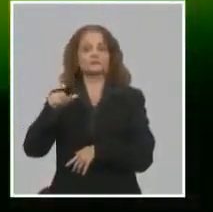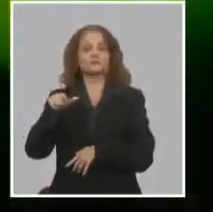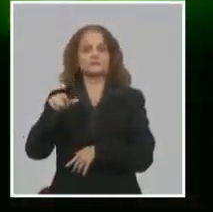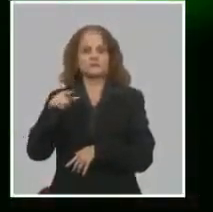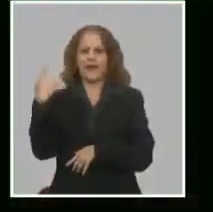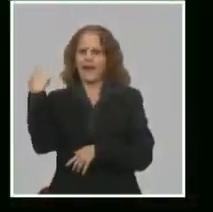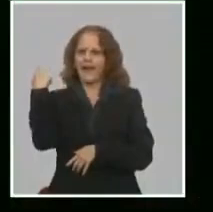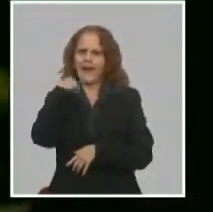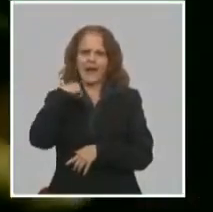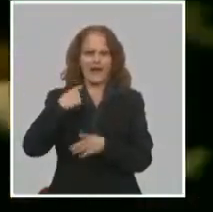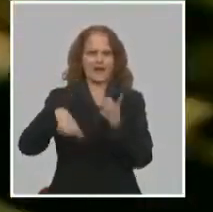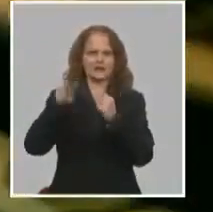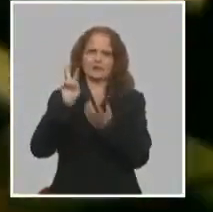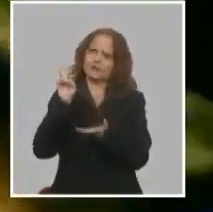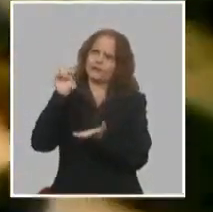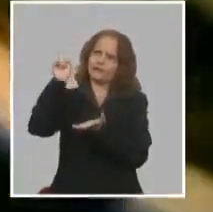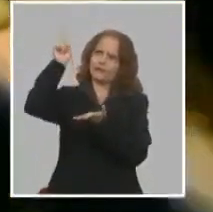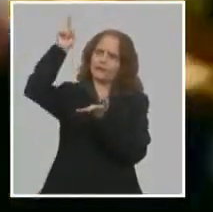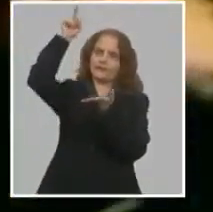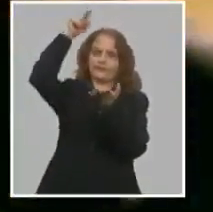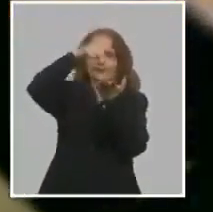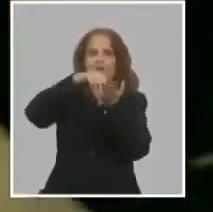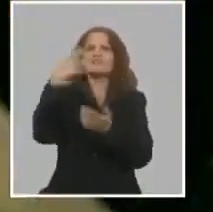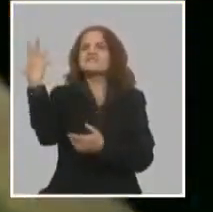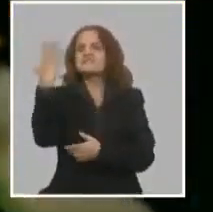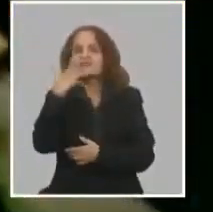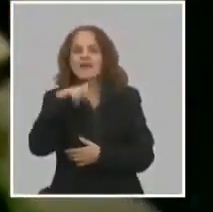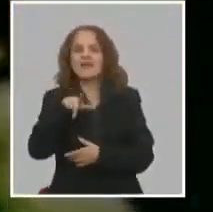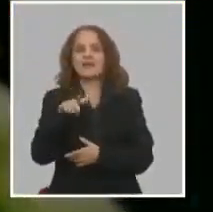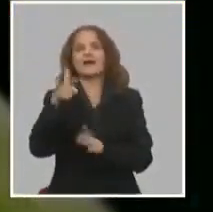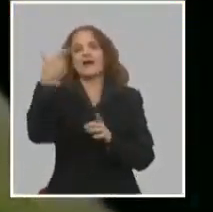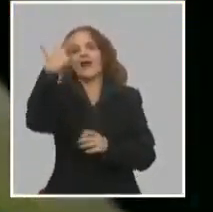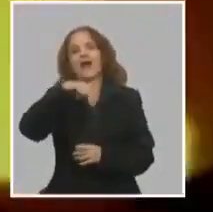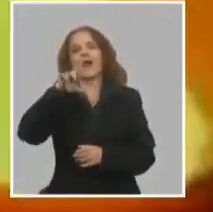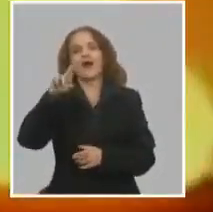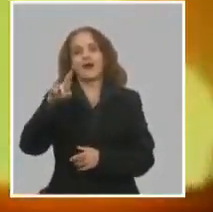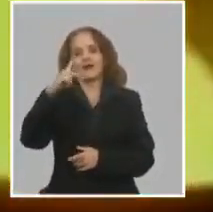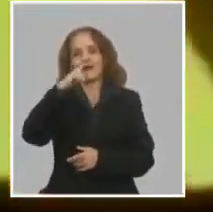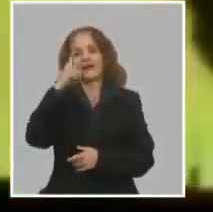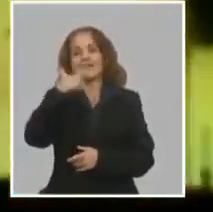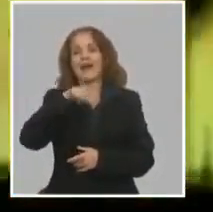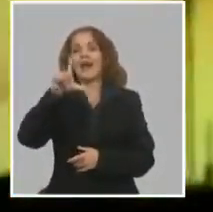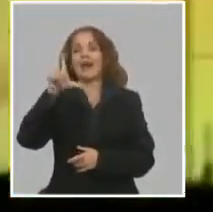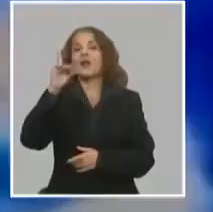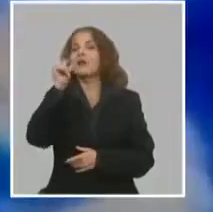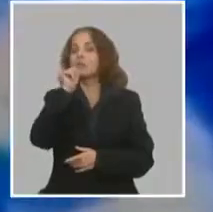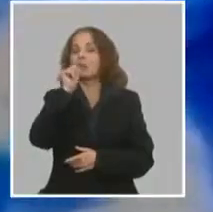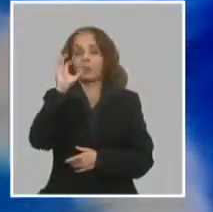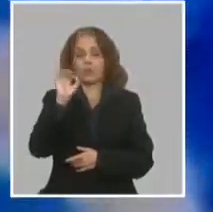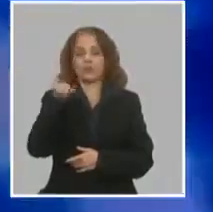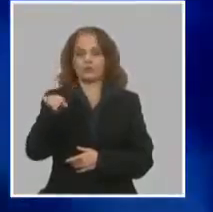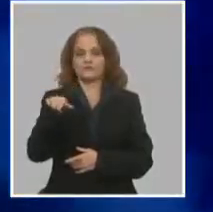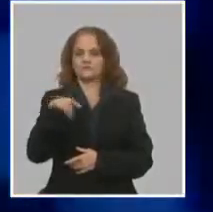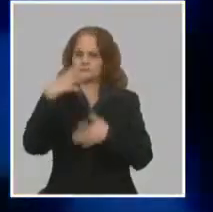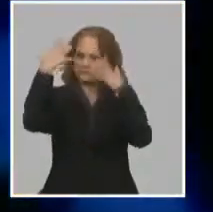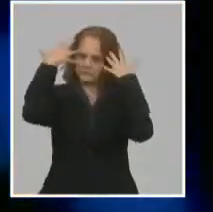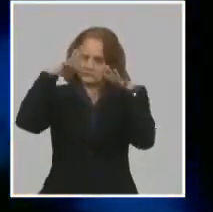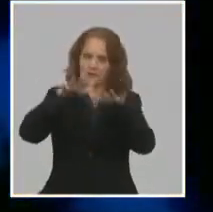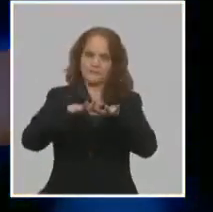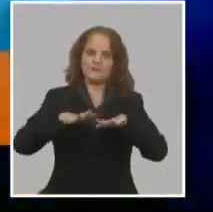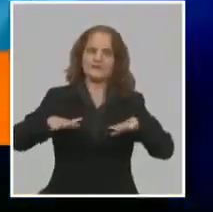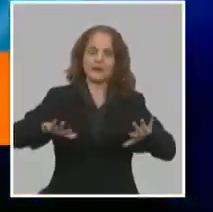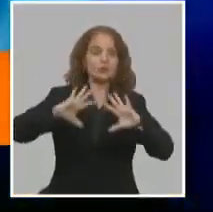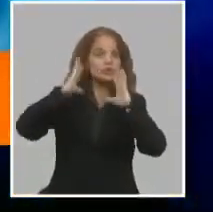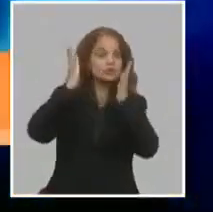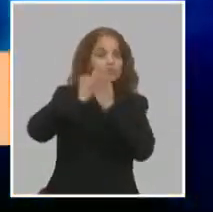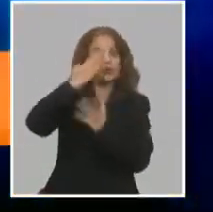militar también llegó al cosmos. A Arnaldo Tamayo Méndez, la felicitación de esta mesa redonda de toda Cuba en